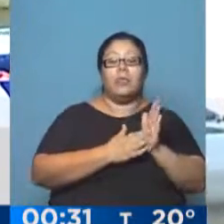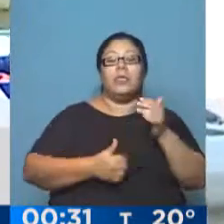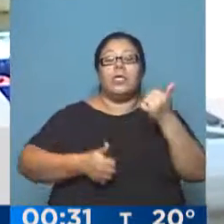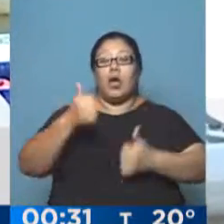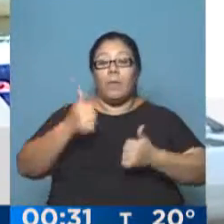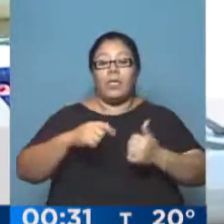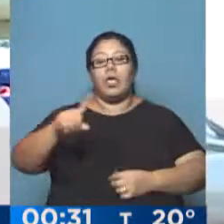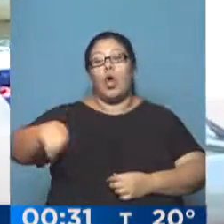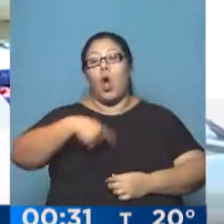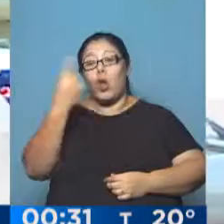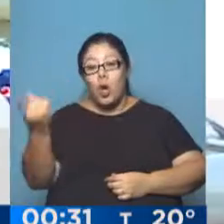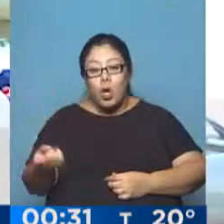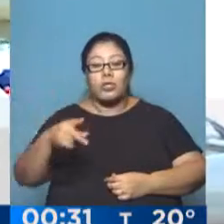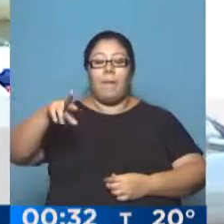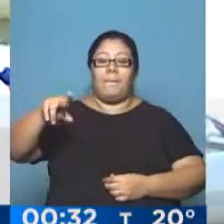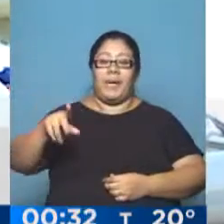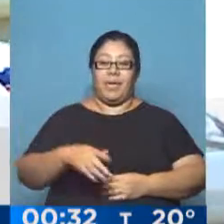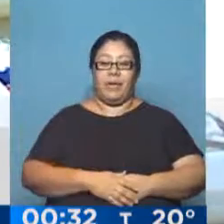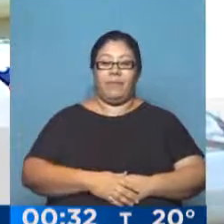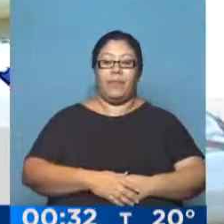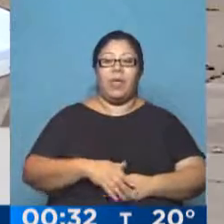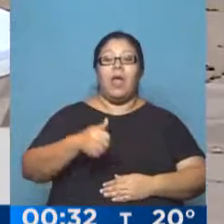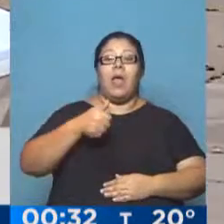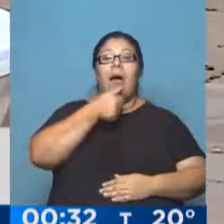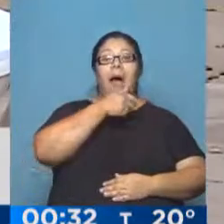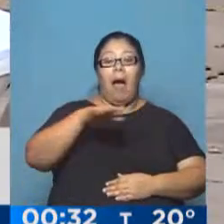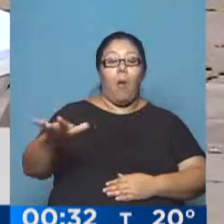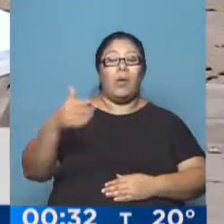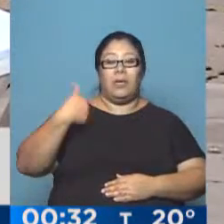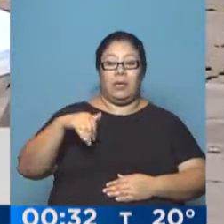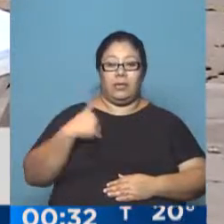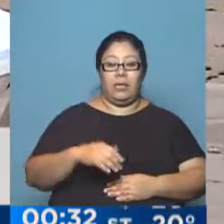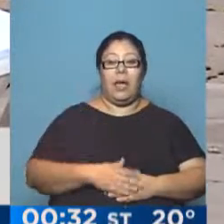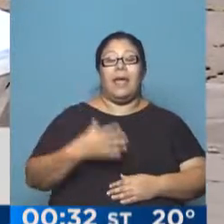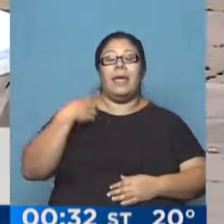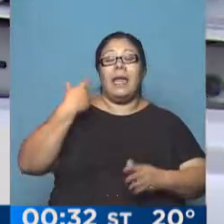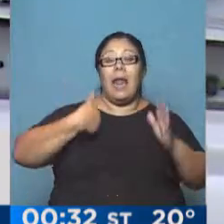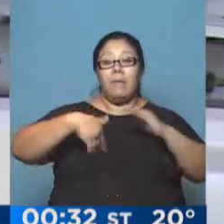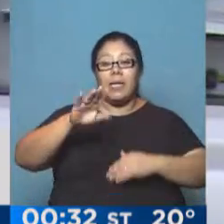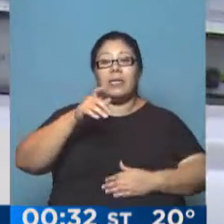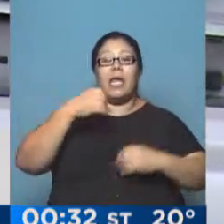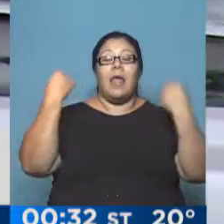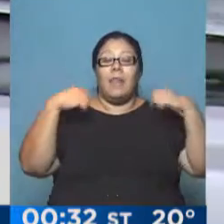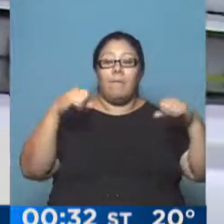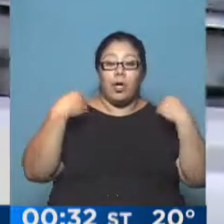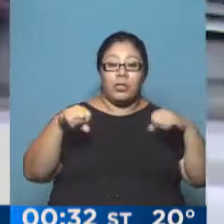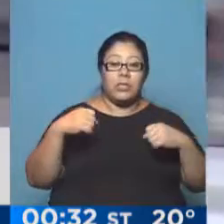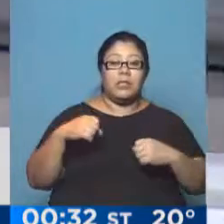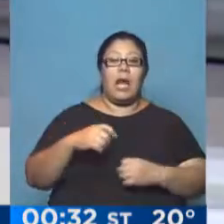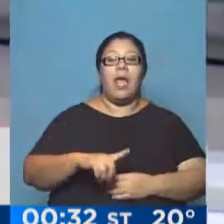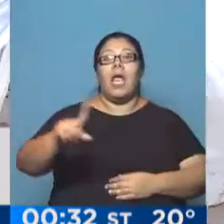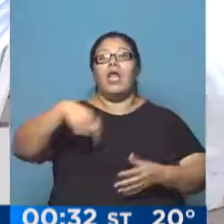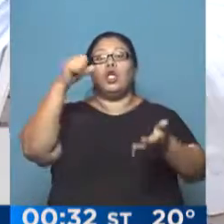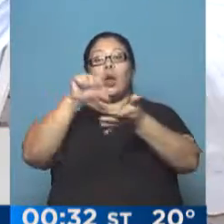extranjeras en nuestras aguas. En general, nuestros deportistas olímpicos tienen que estar permanentemente compitiendo en el exterior,